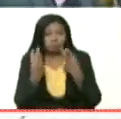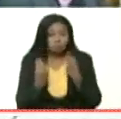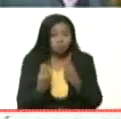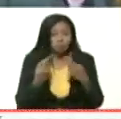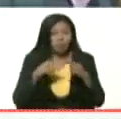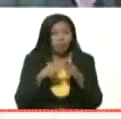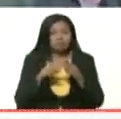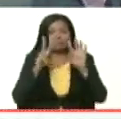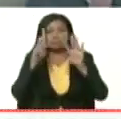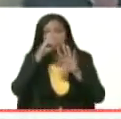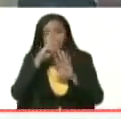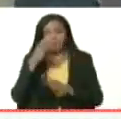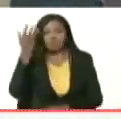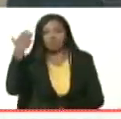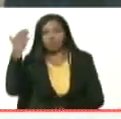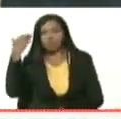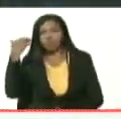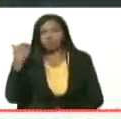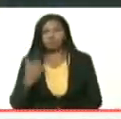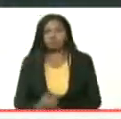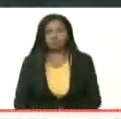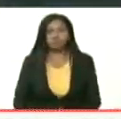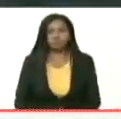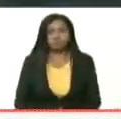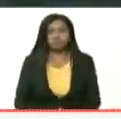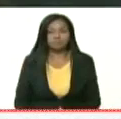Hace 70 años, China